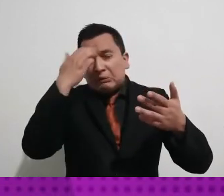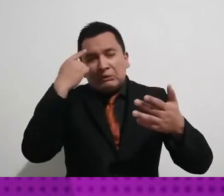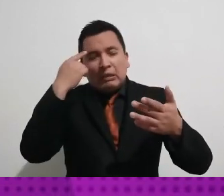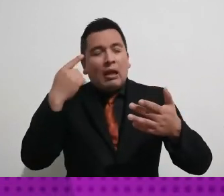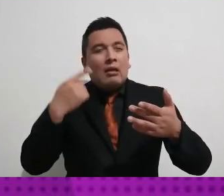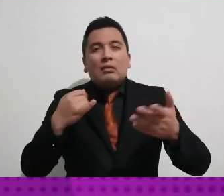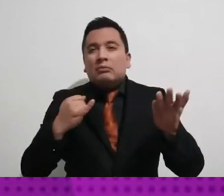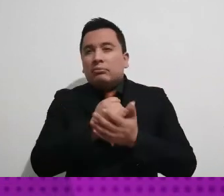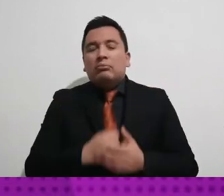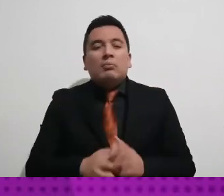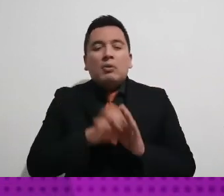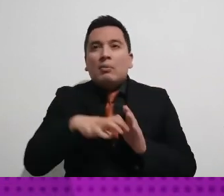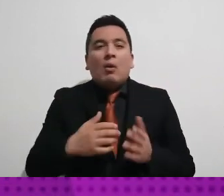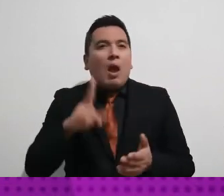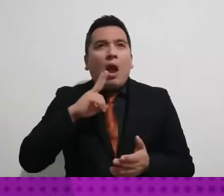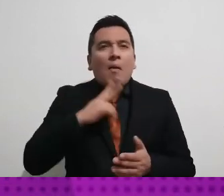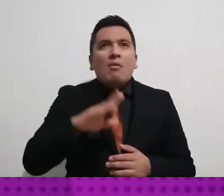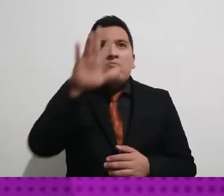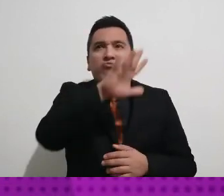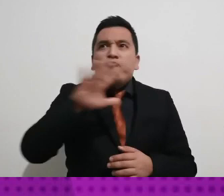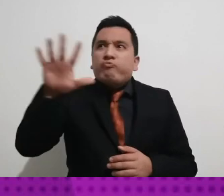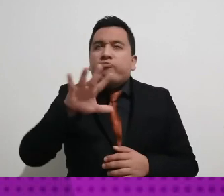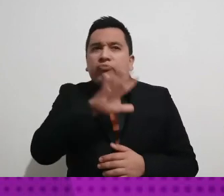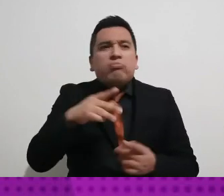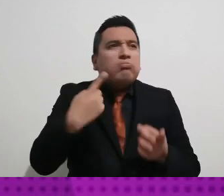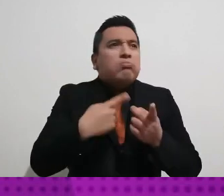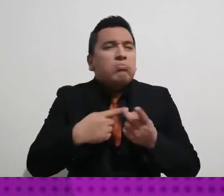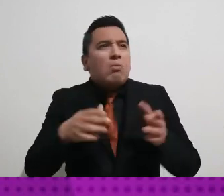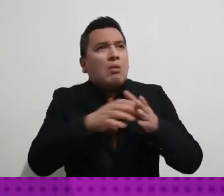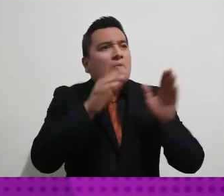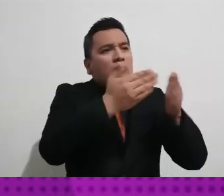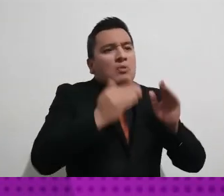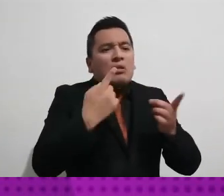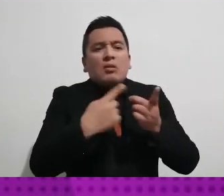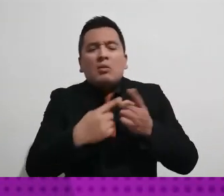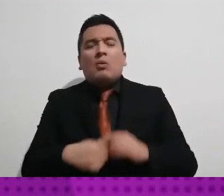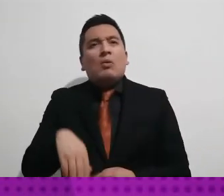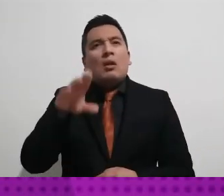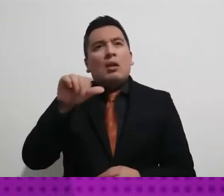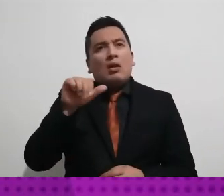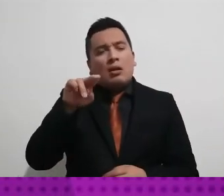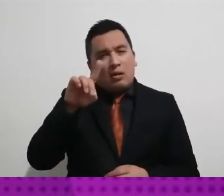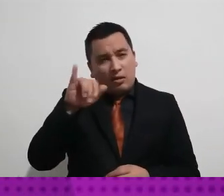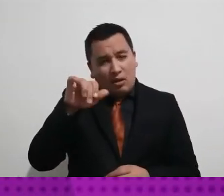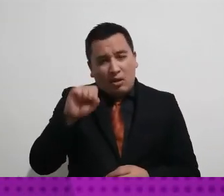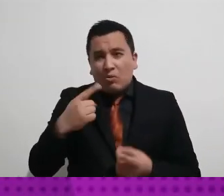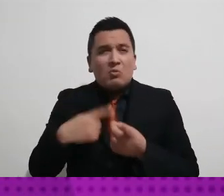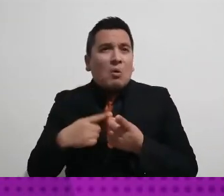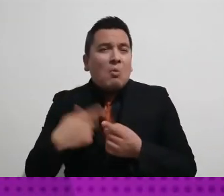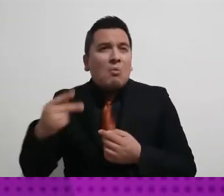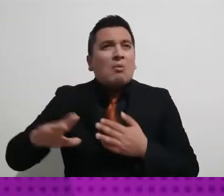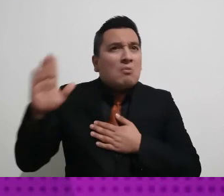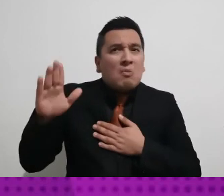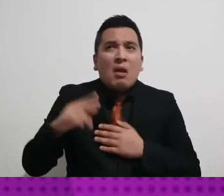valiosa para el día de la elección, como es la ubicación de su distrito, la ubicación de su casilla, la ubicación de sus candidatos y candidatas,